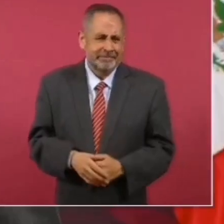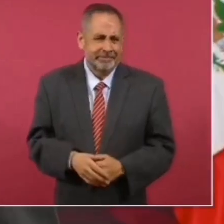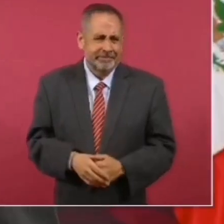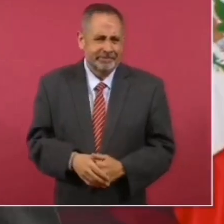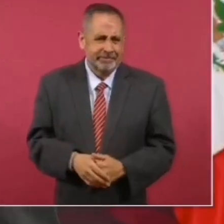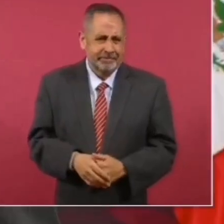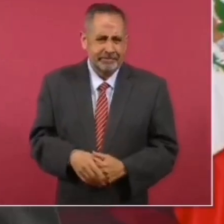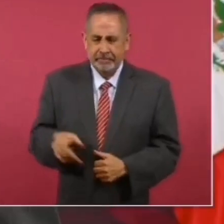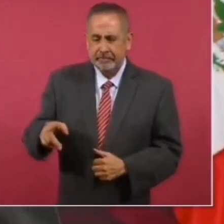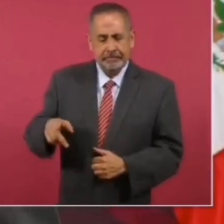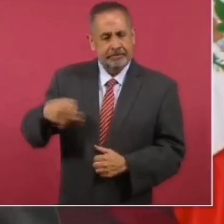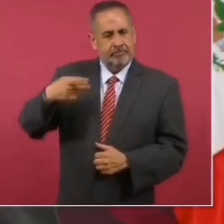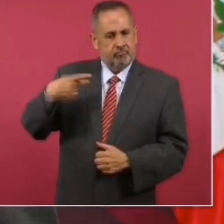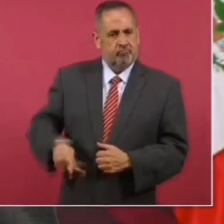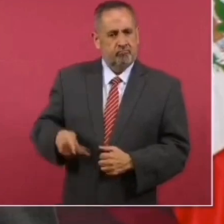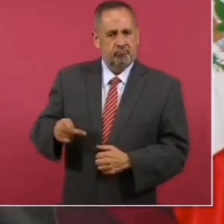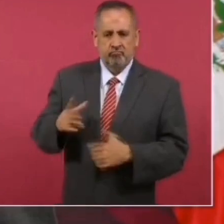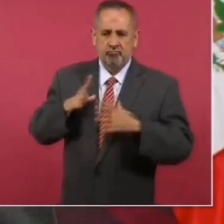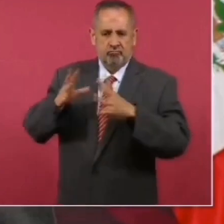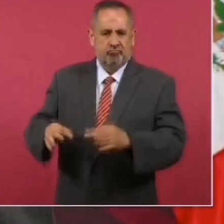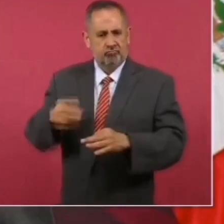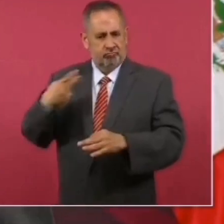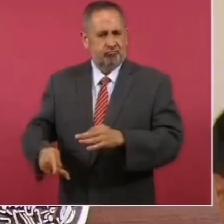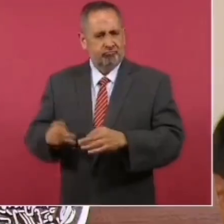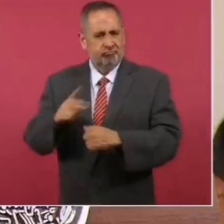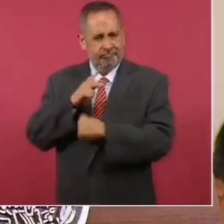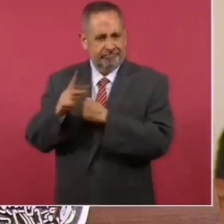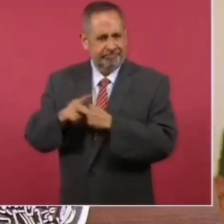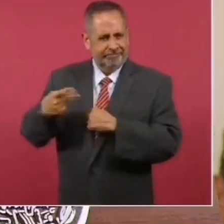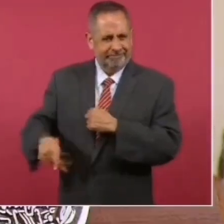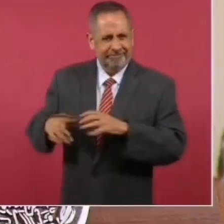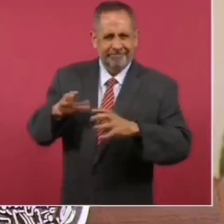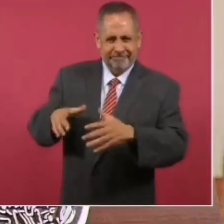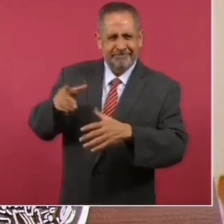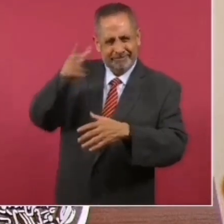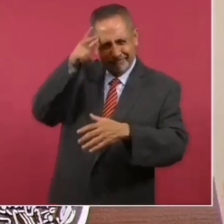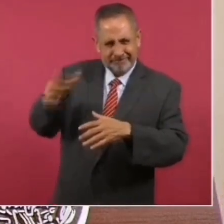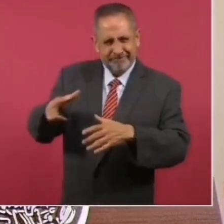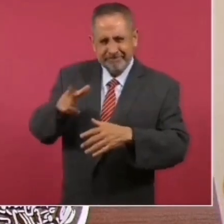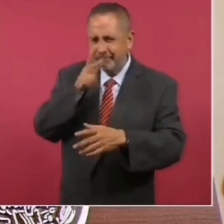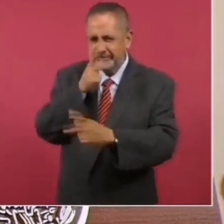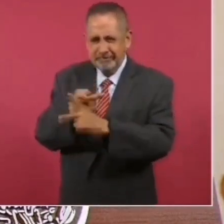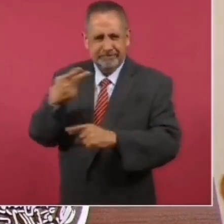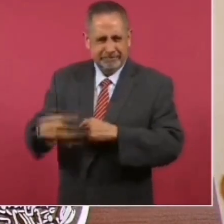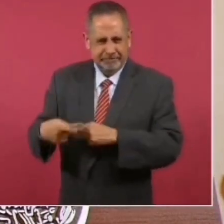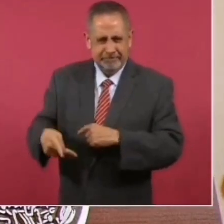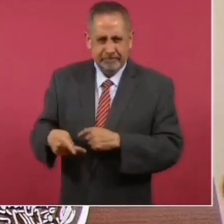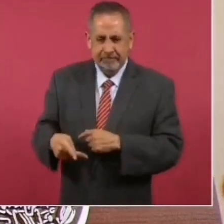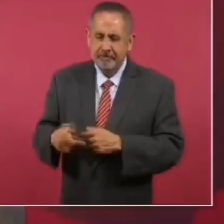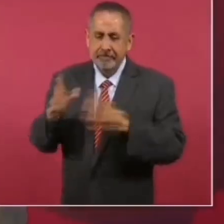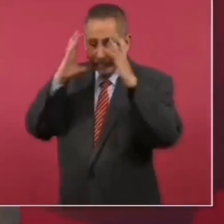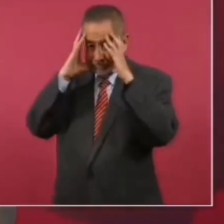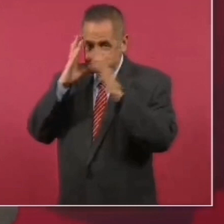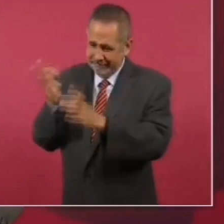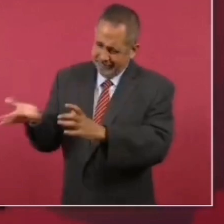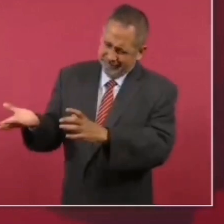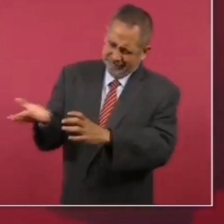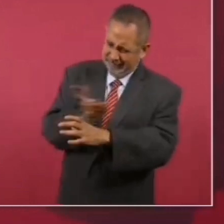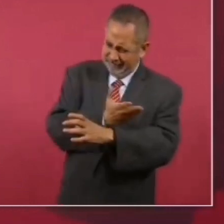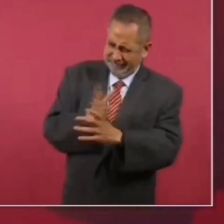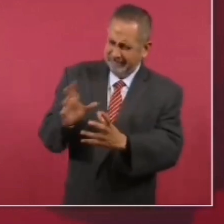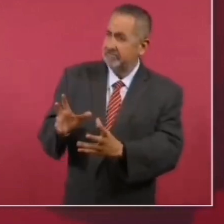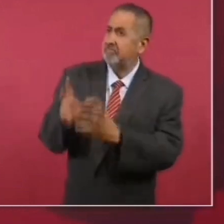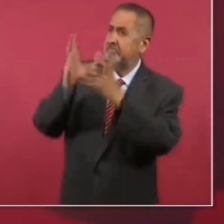Que al padre de nuestra patria le hayan cortado la cabeza y le hayan exhibido